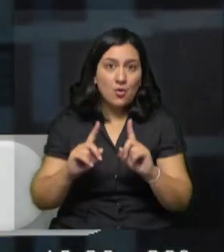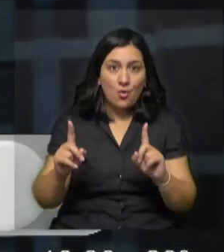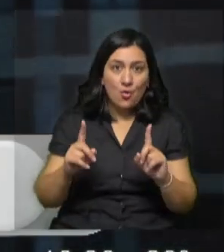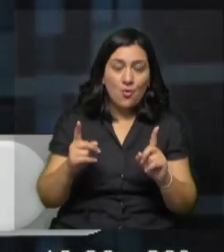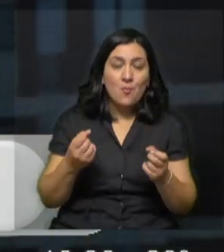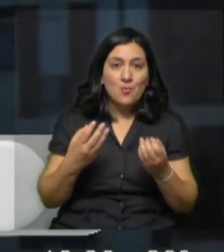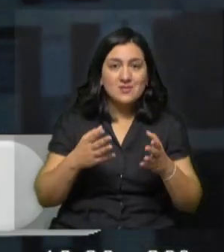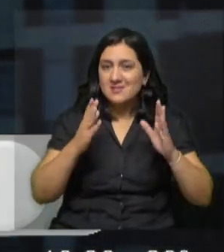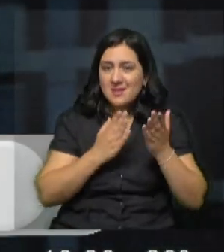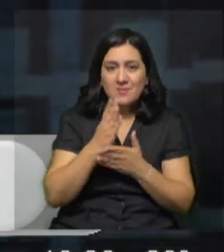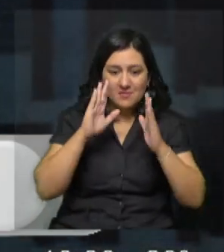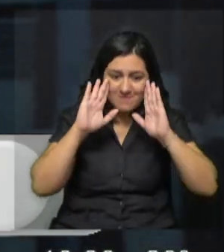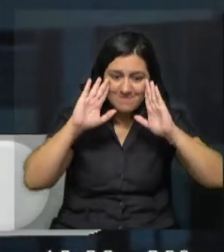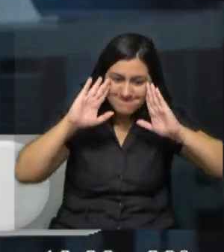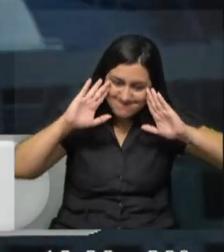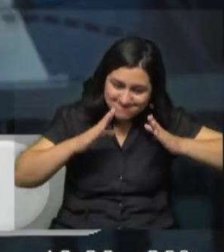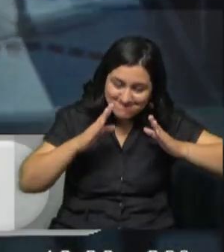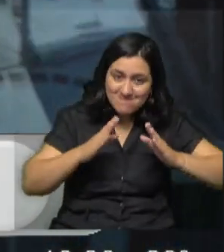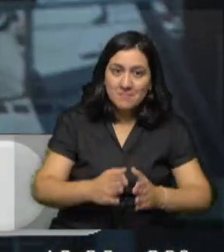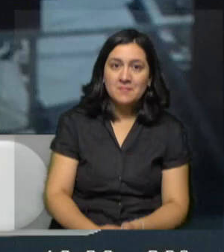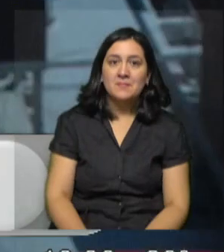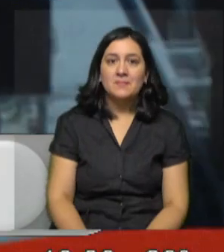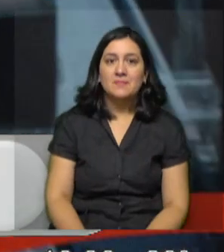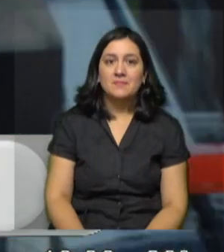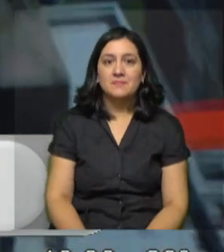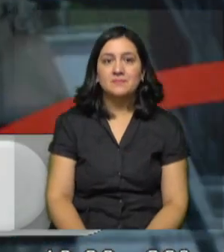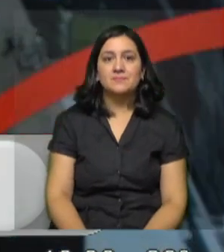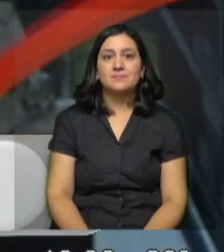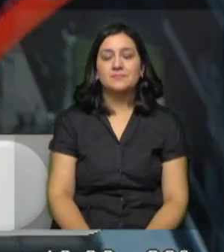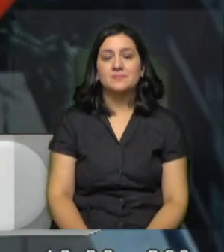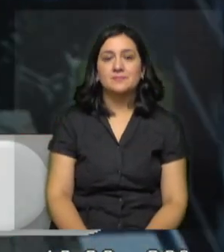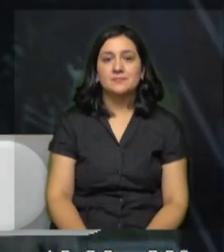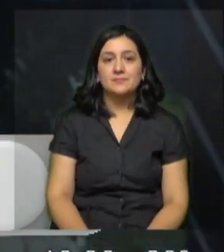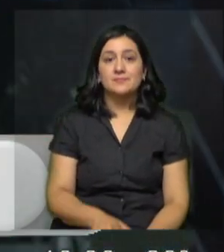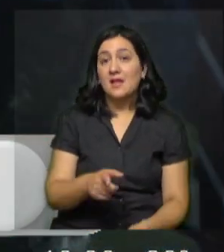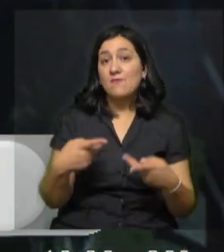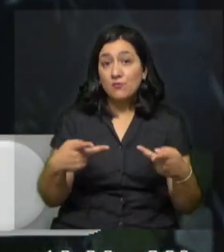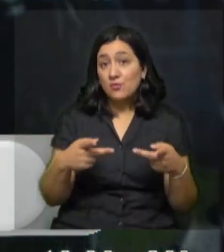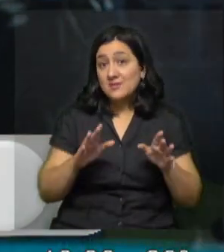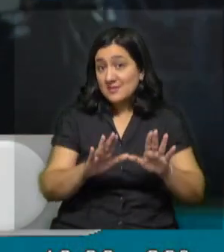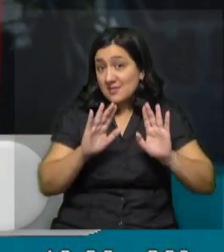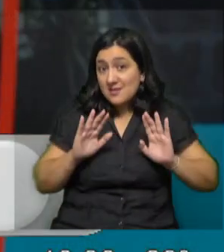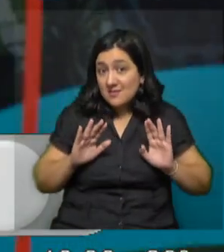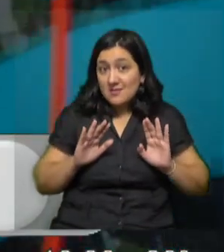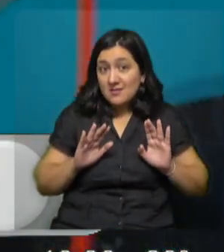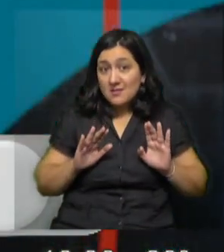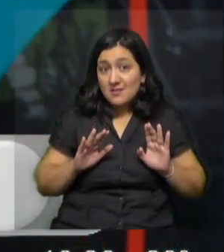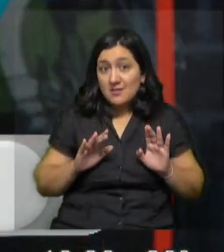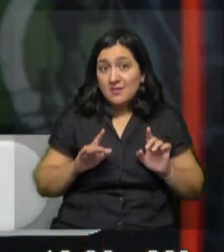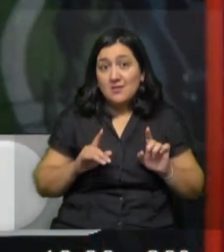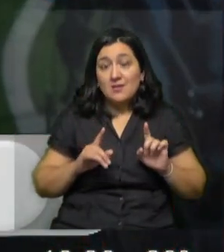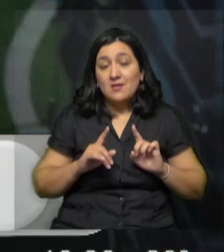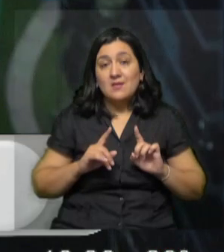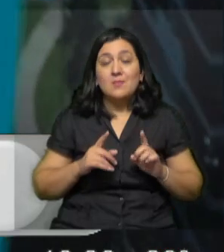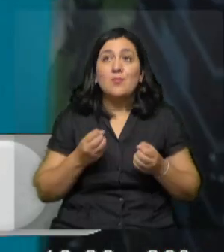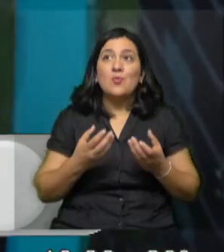marca tus meses que van a seguir después. Y bueno, es un poco así, es el fútbol, es así, ¿no? Es ingrato por